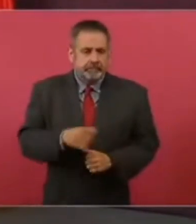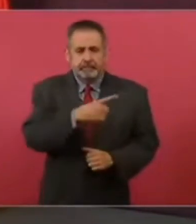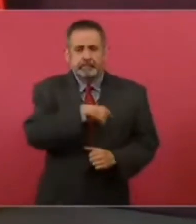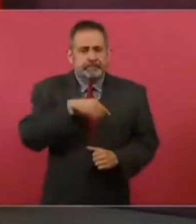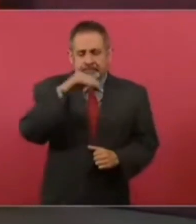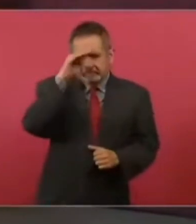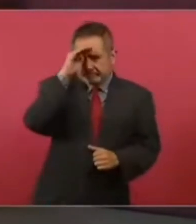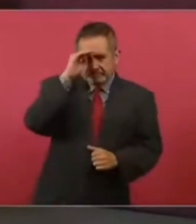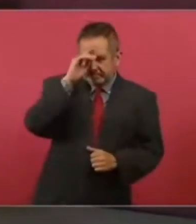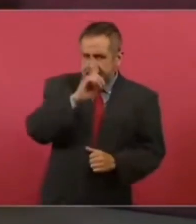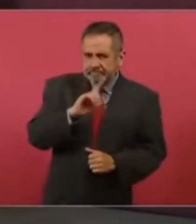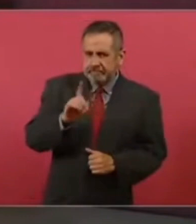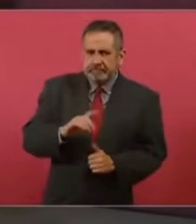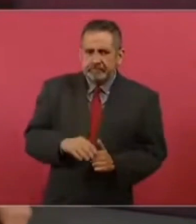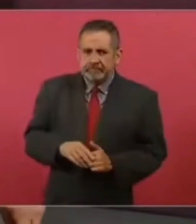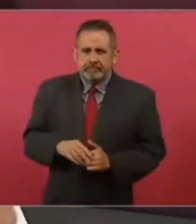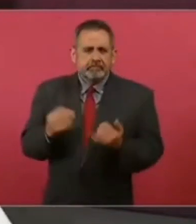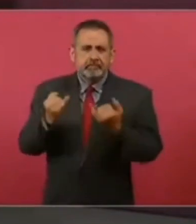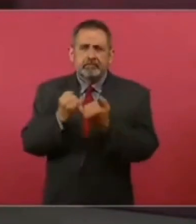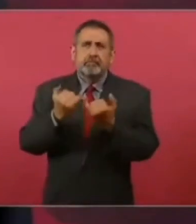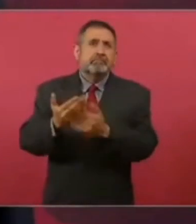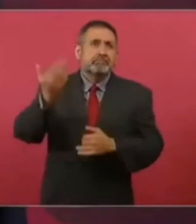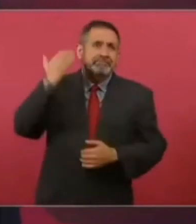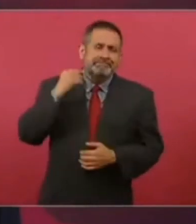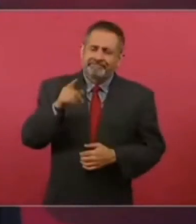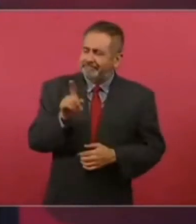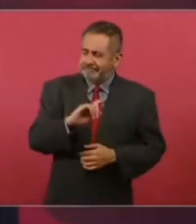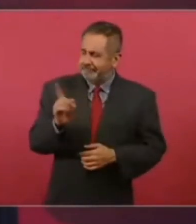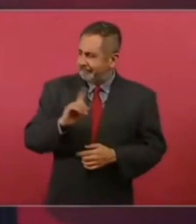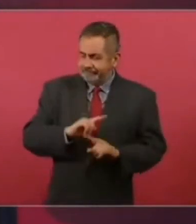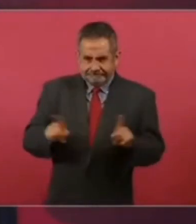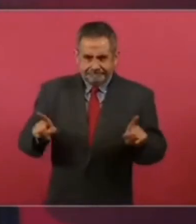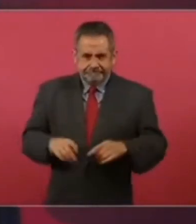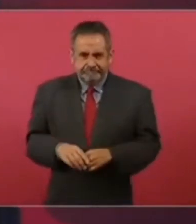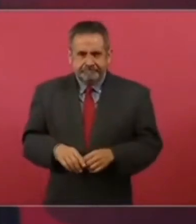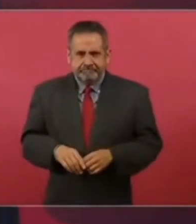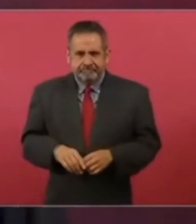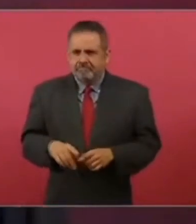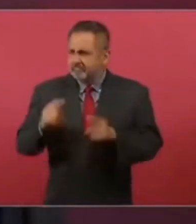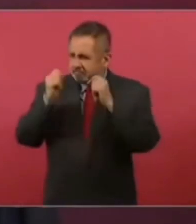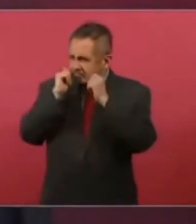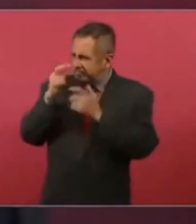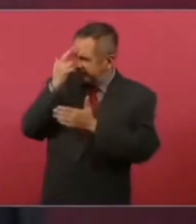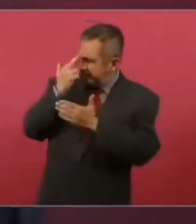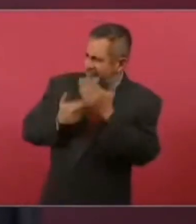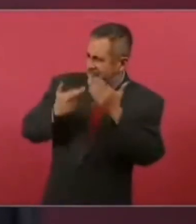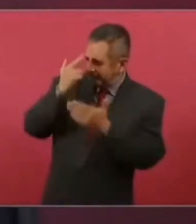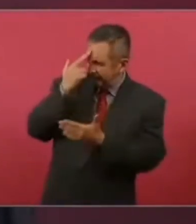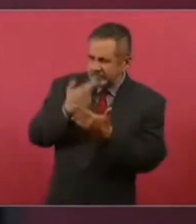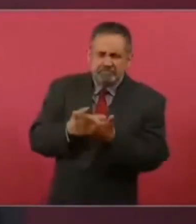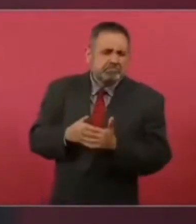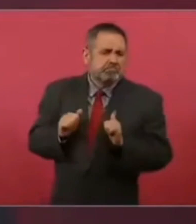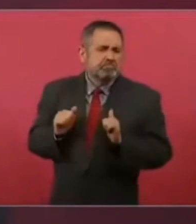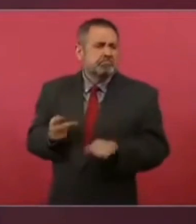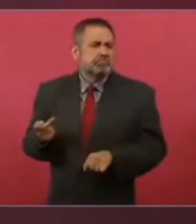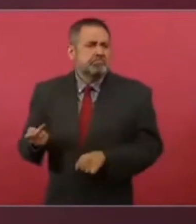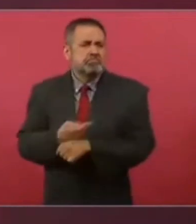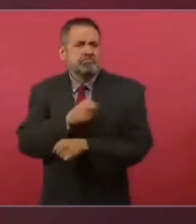piensen que es como antes, de que pueden cometer delitos y